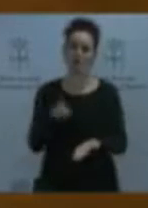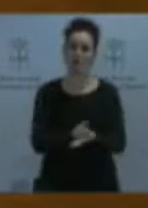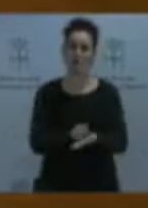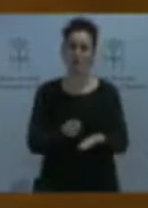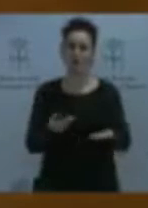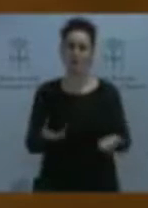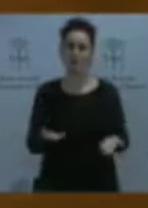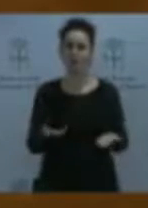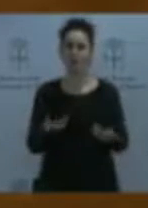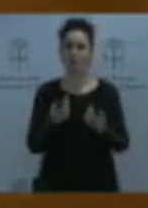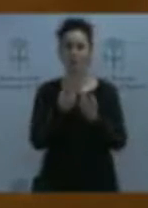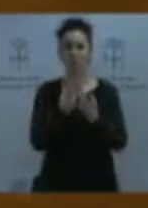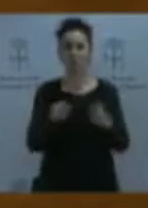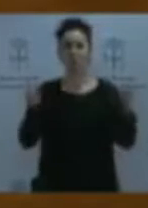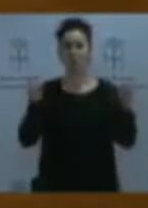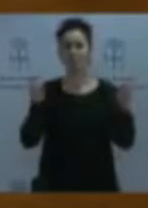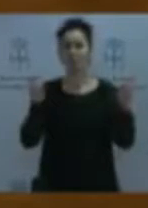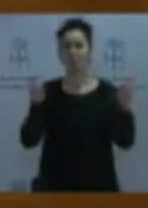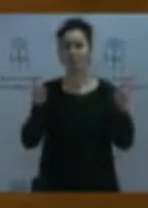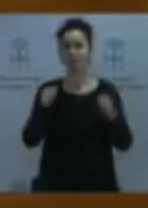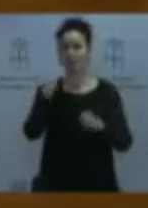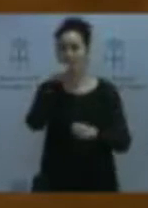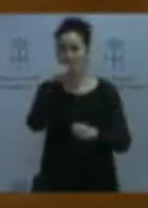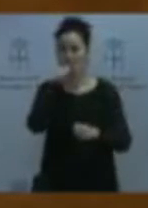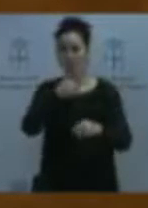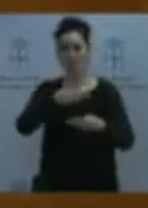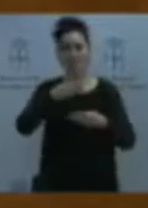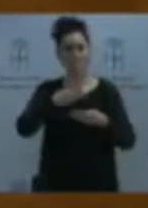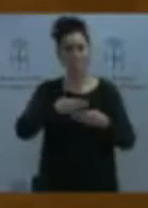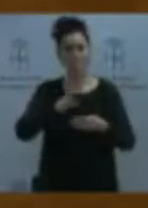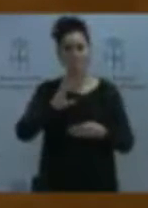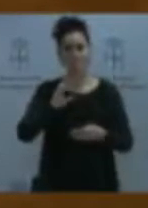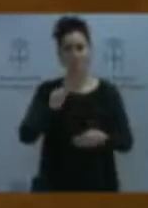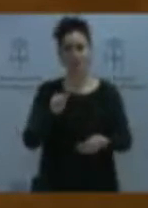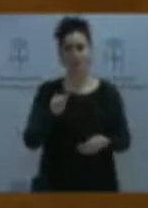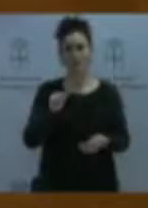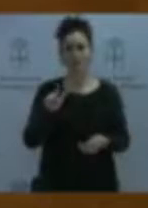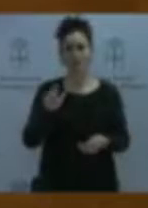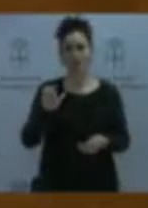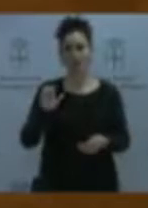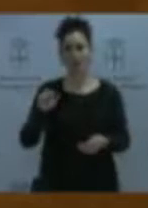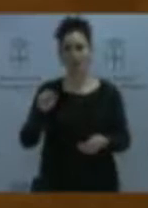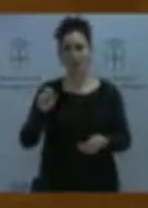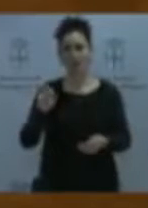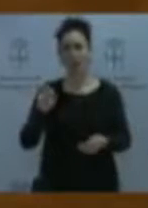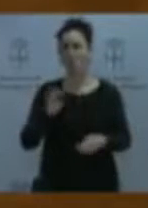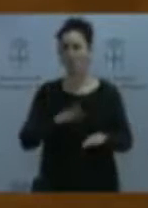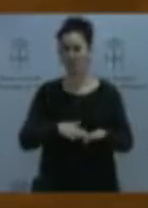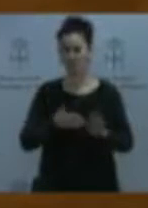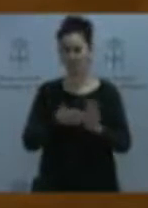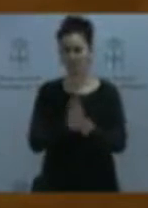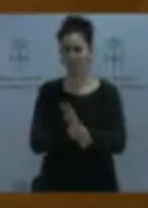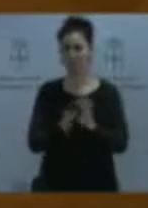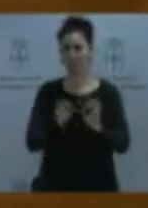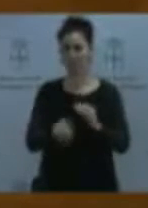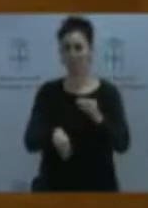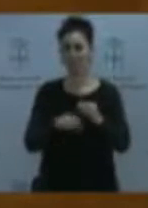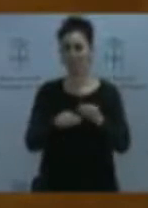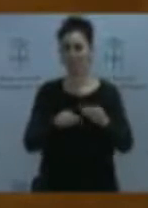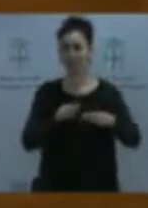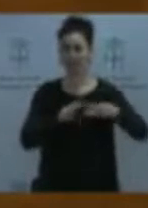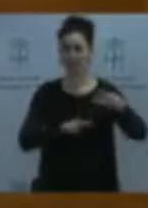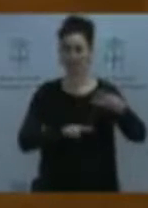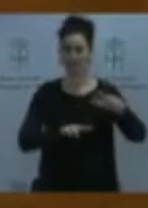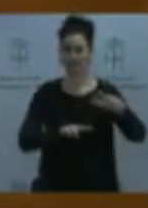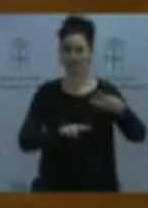Caliao. En una de las enmiendas nosotros añadimos tres principios básicos que consideramos fundamentales a la hora de la gestión del